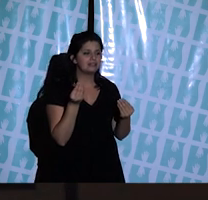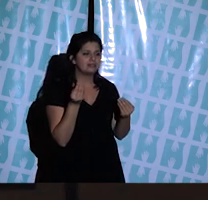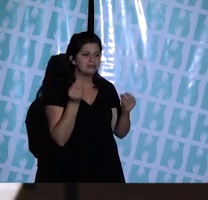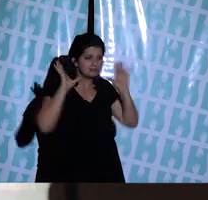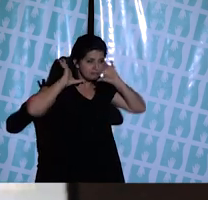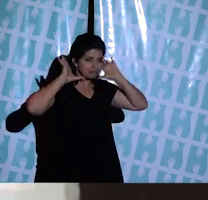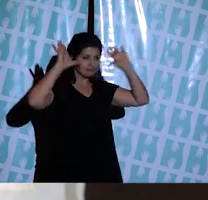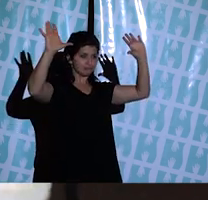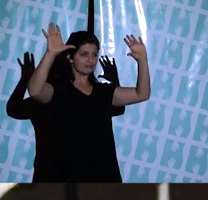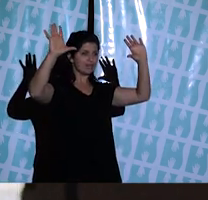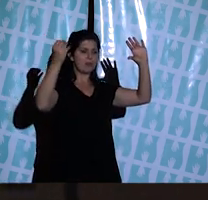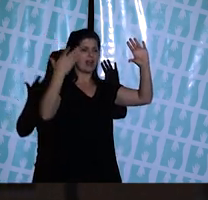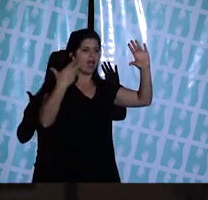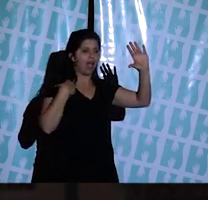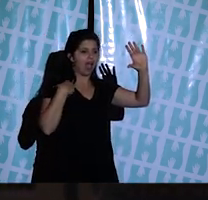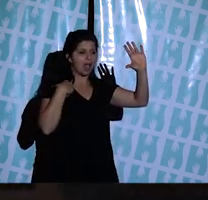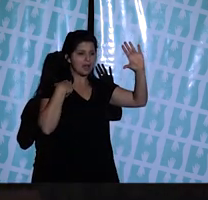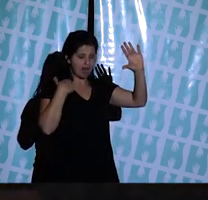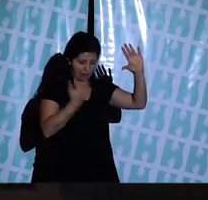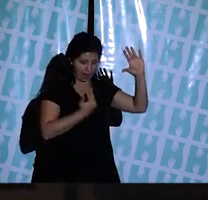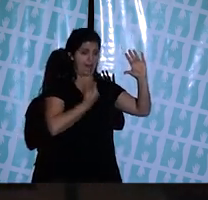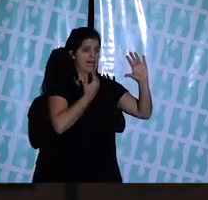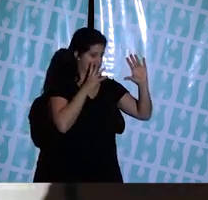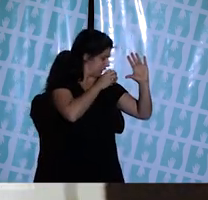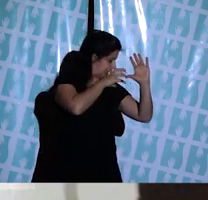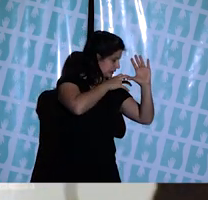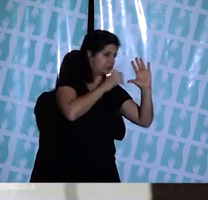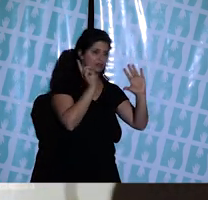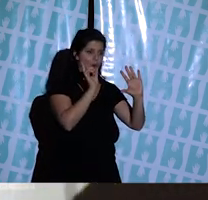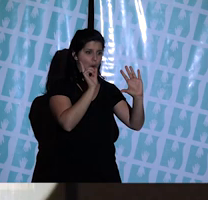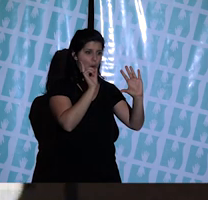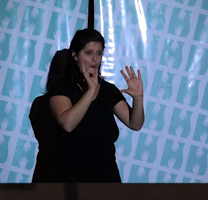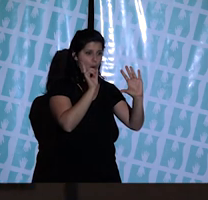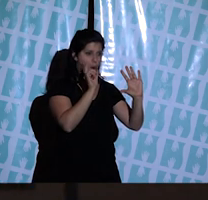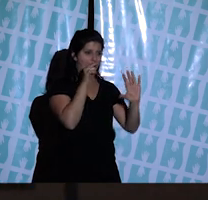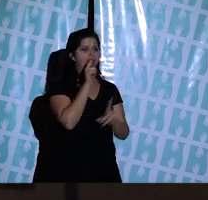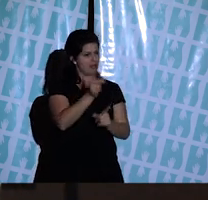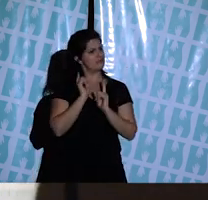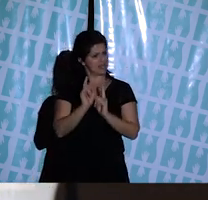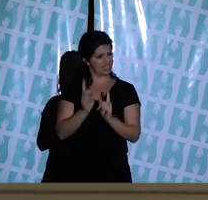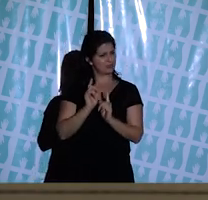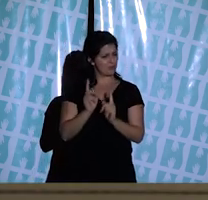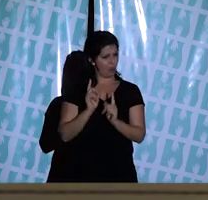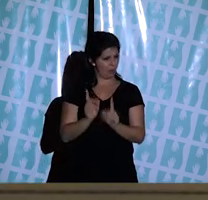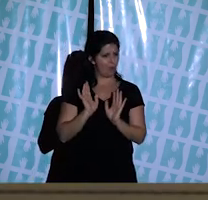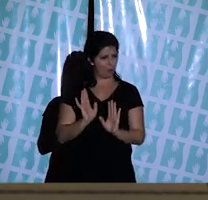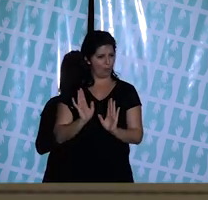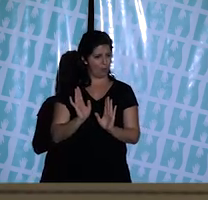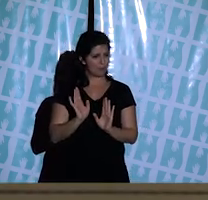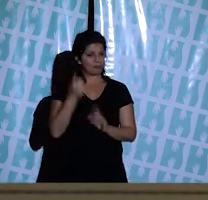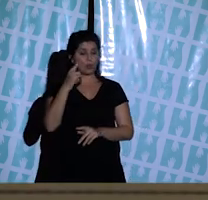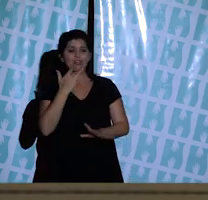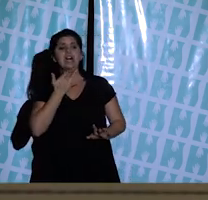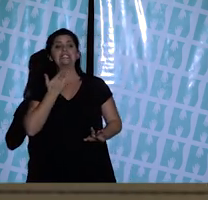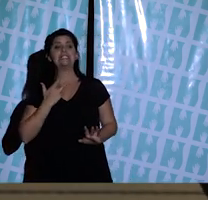Lo tiene para no lastimarse. Bueno, esto es lo mismo, ¿no? Cuando uno tiene una